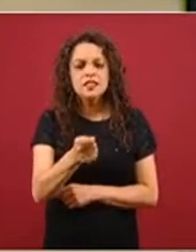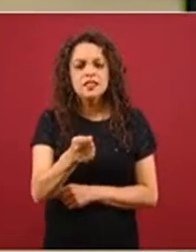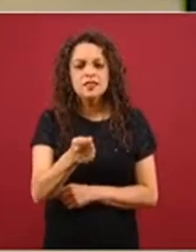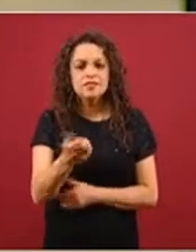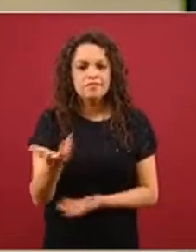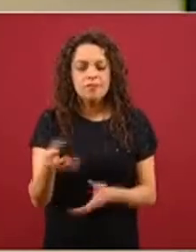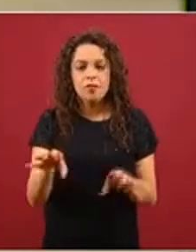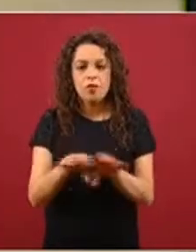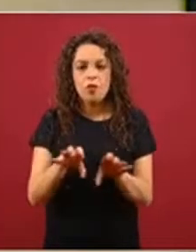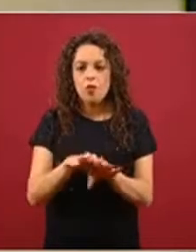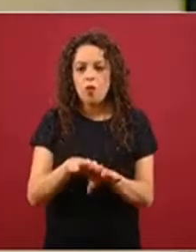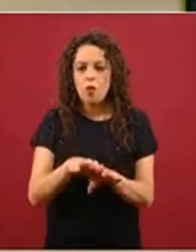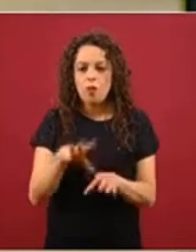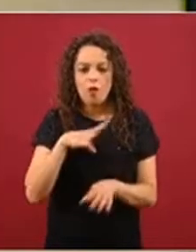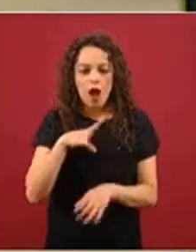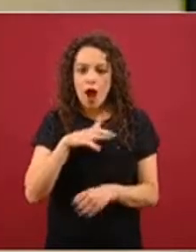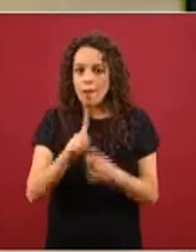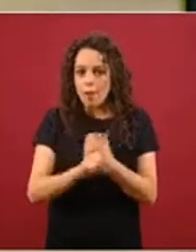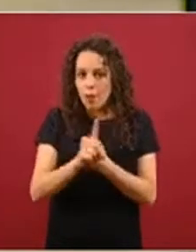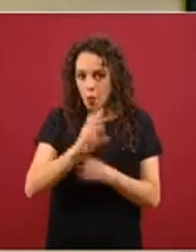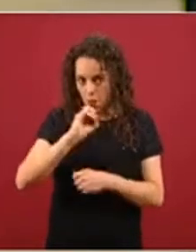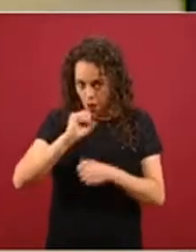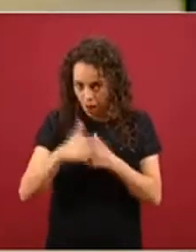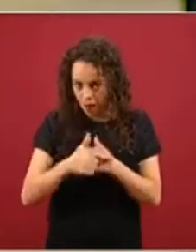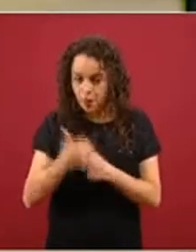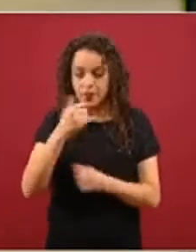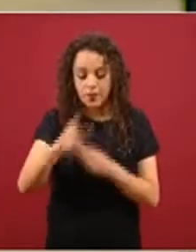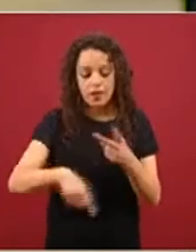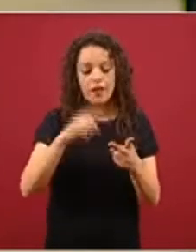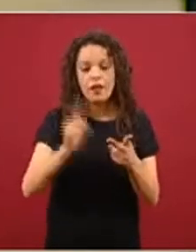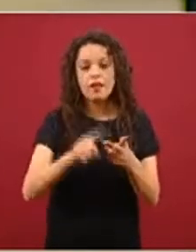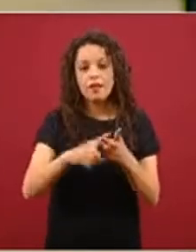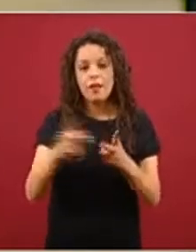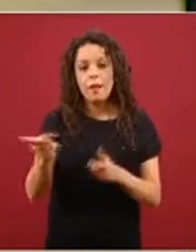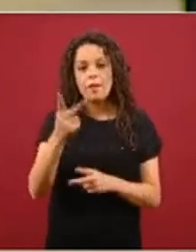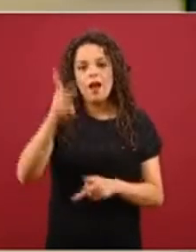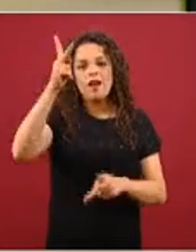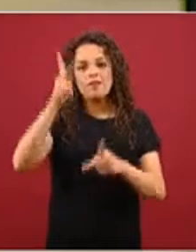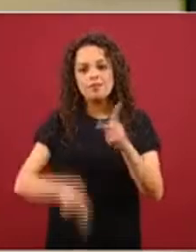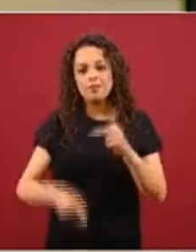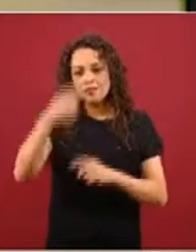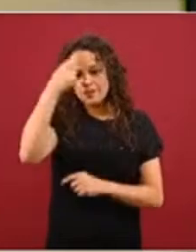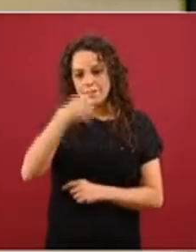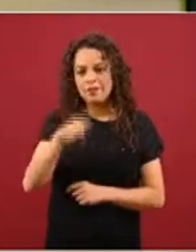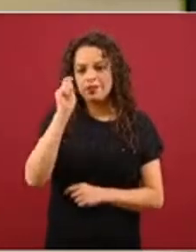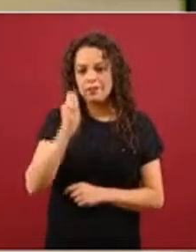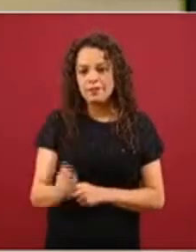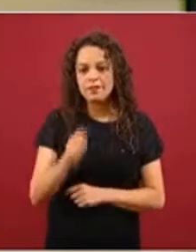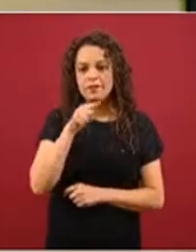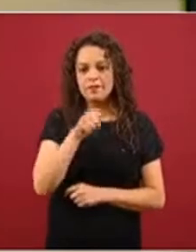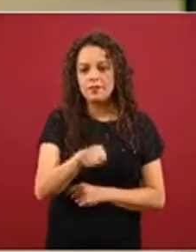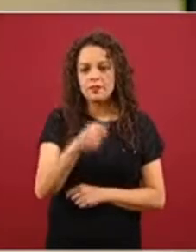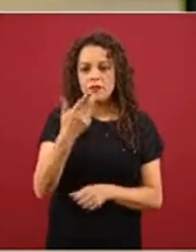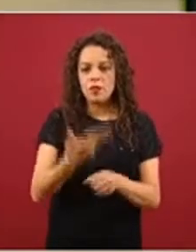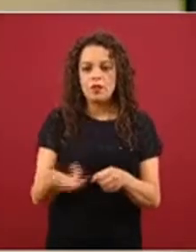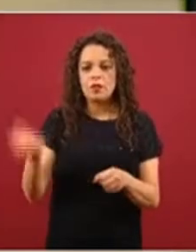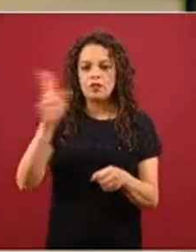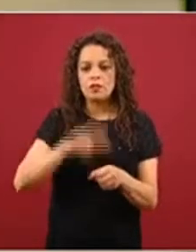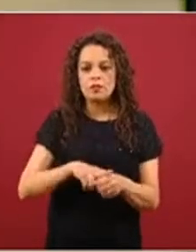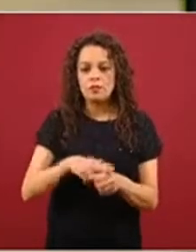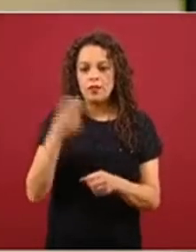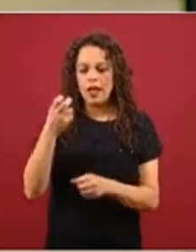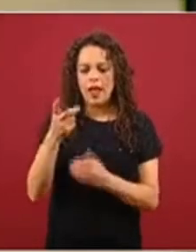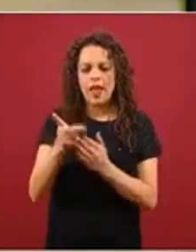ha afectado? Y la segunda, un temita que quedó ahí pendiente fue lo de las sesiones hospitalarias, a ver si nos puede compartir ese datito que tenemos ahí